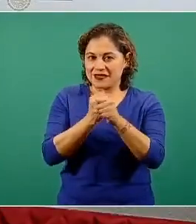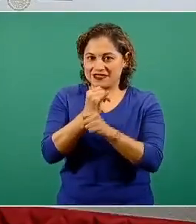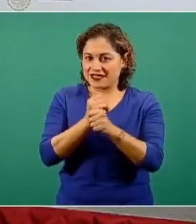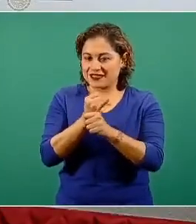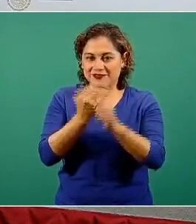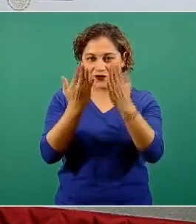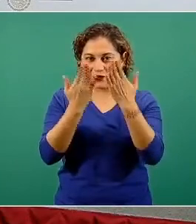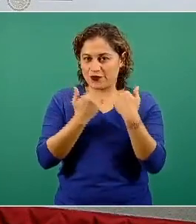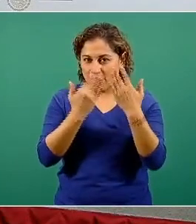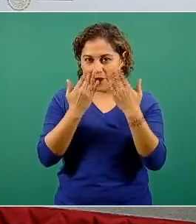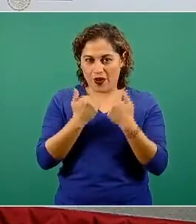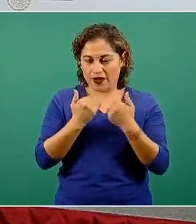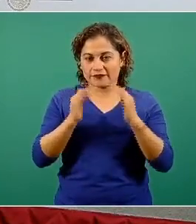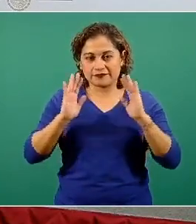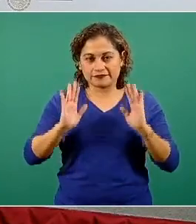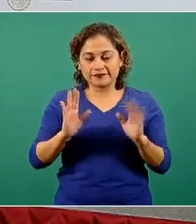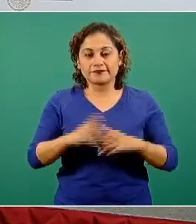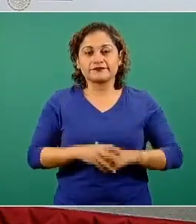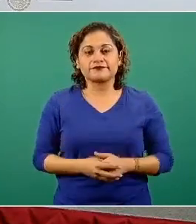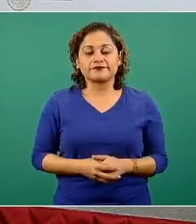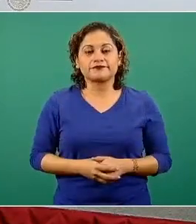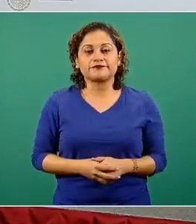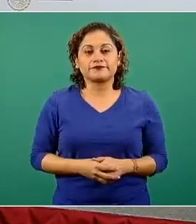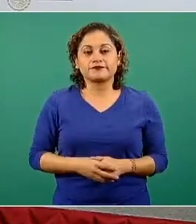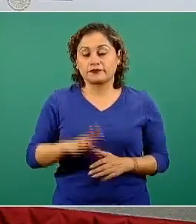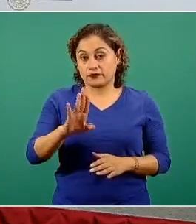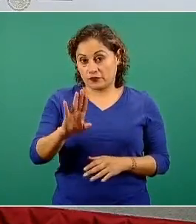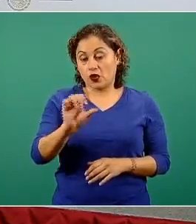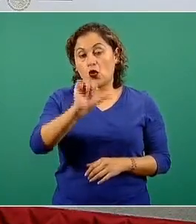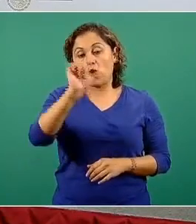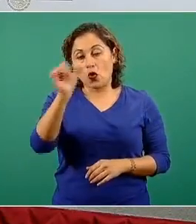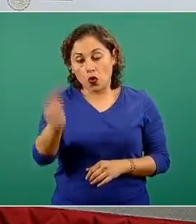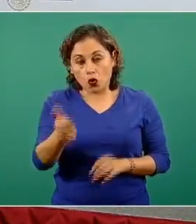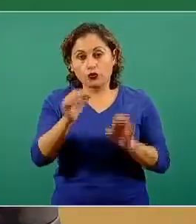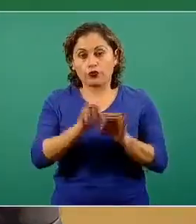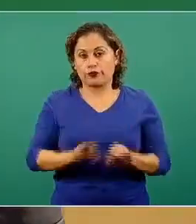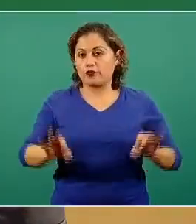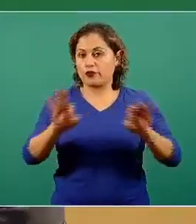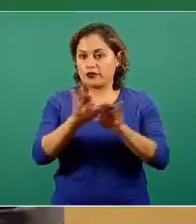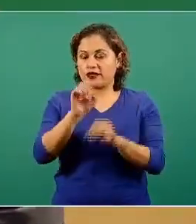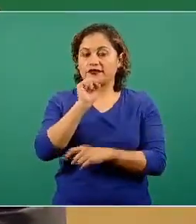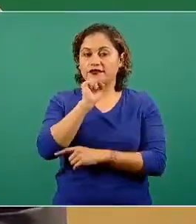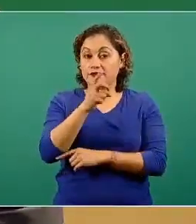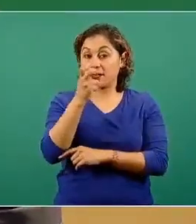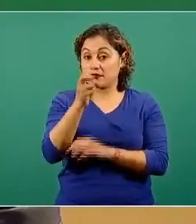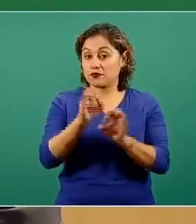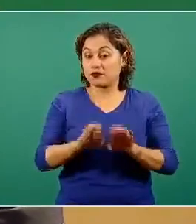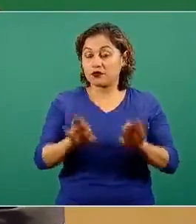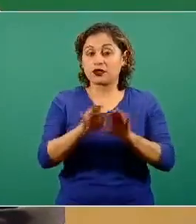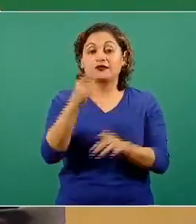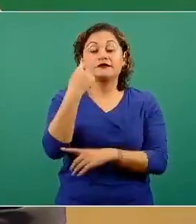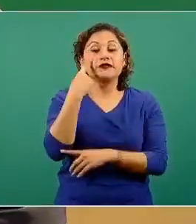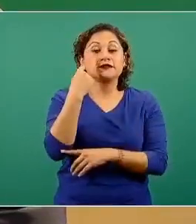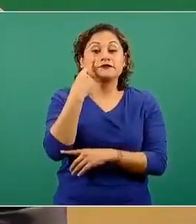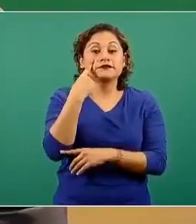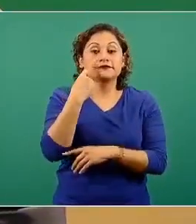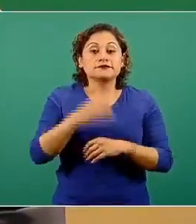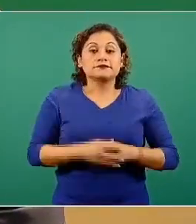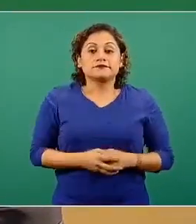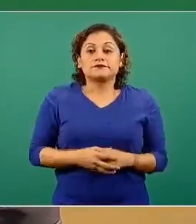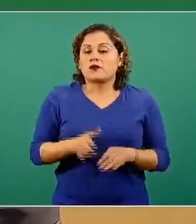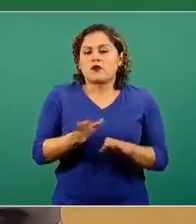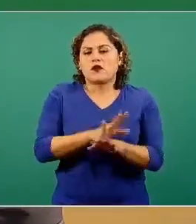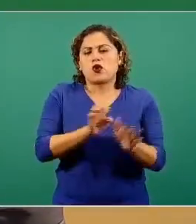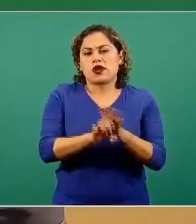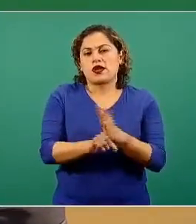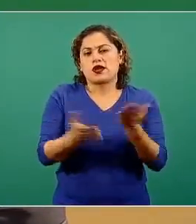a la recuperación. Otro punto importante más y que todavía sería más relevante, poder demostrar que si yo utilizo